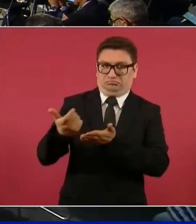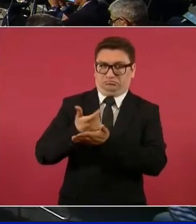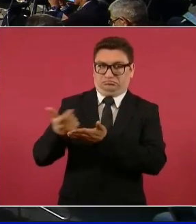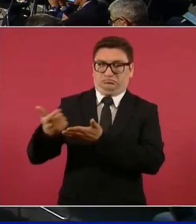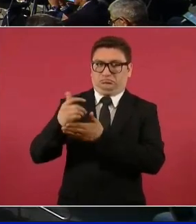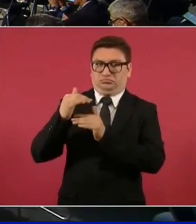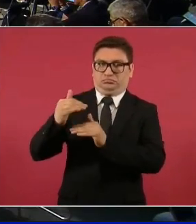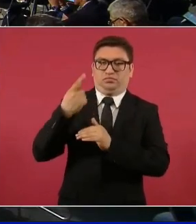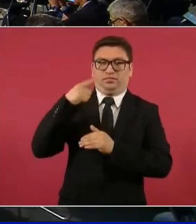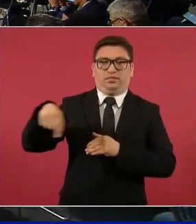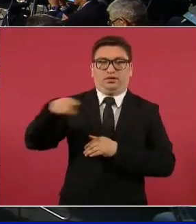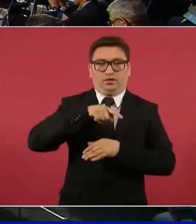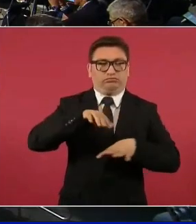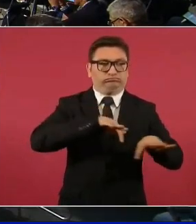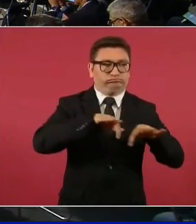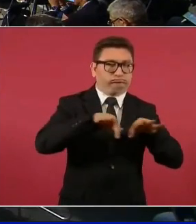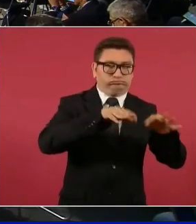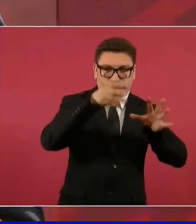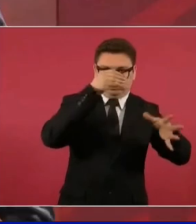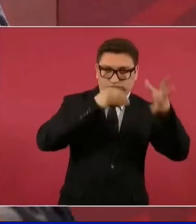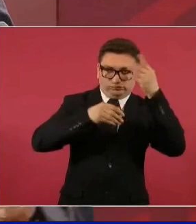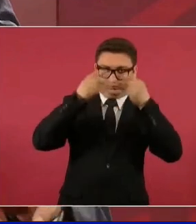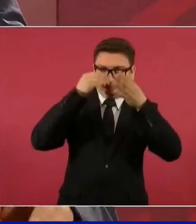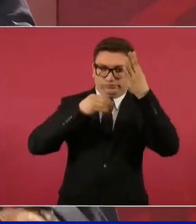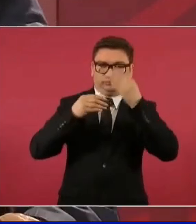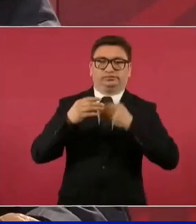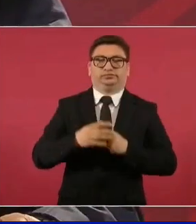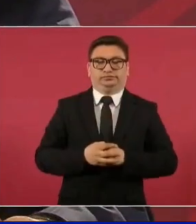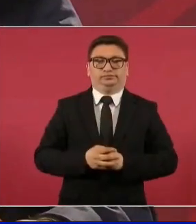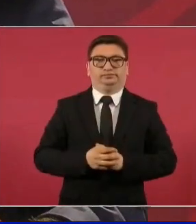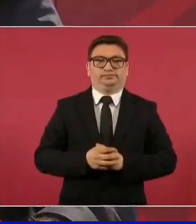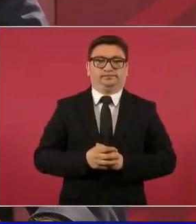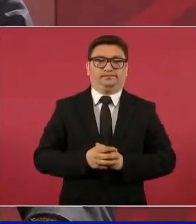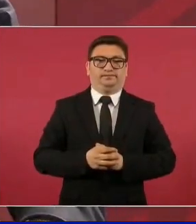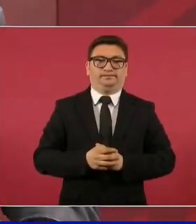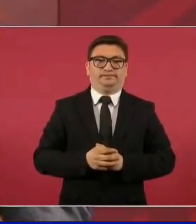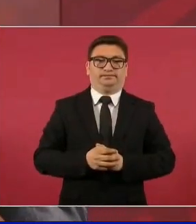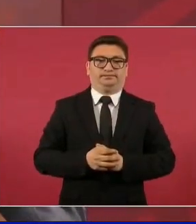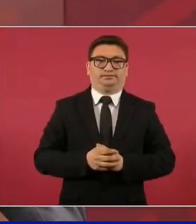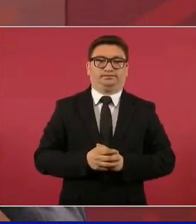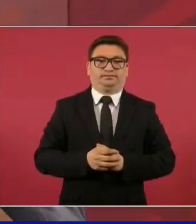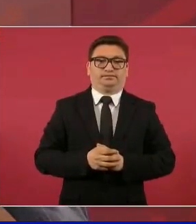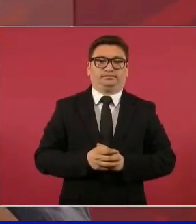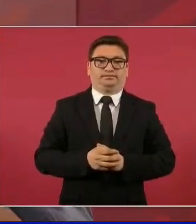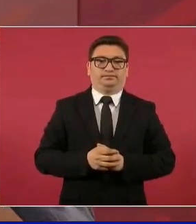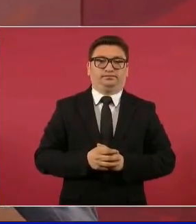para trabajar como aprendices y ya tenemos